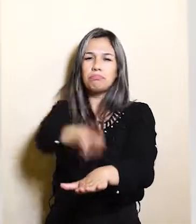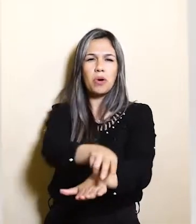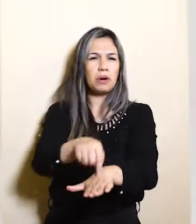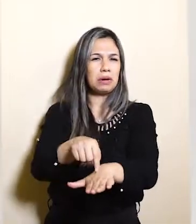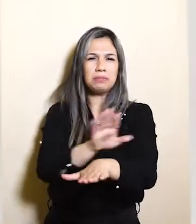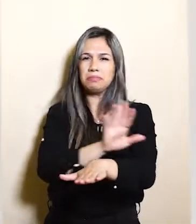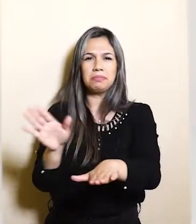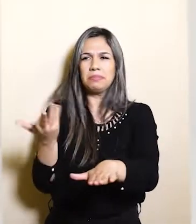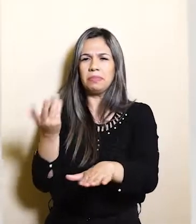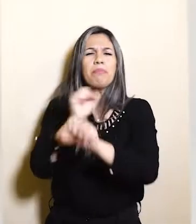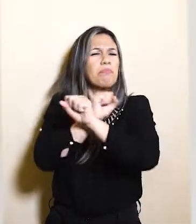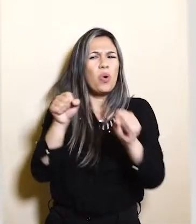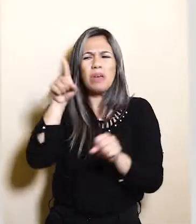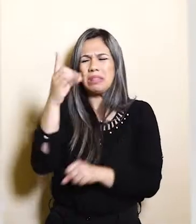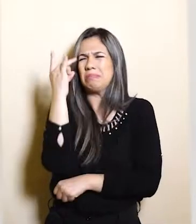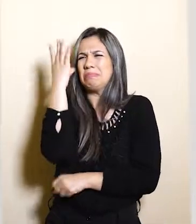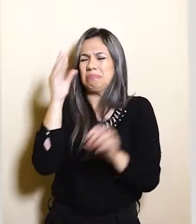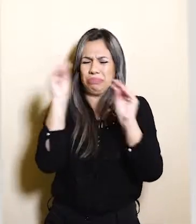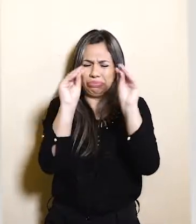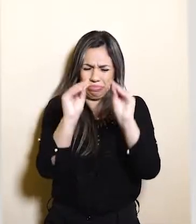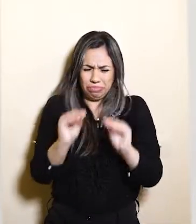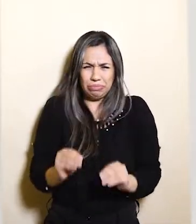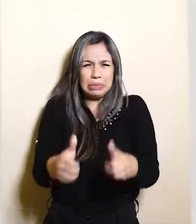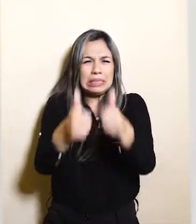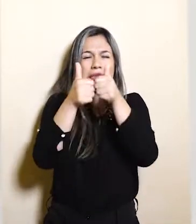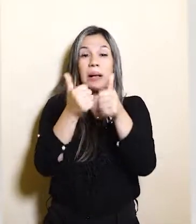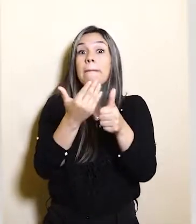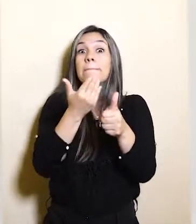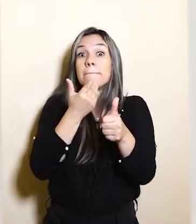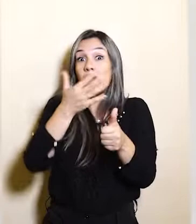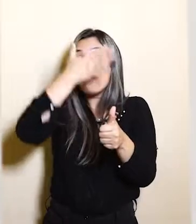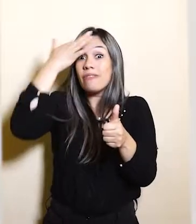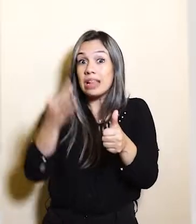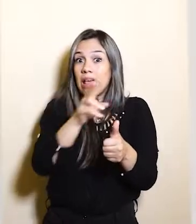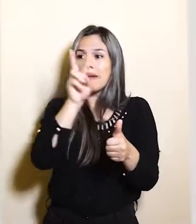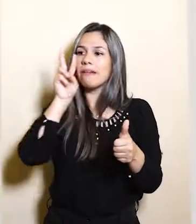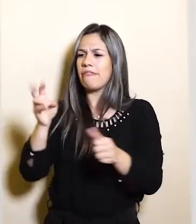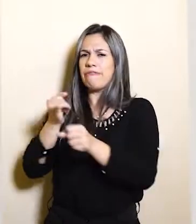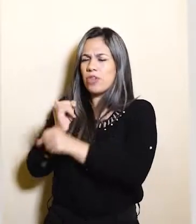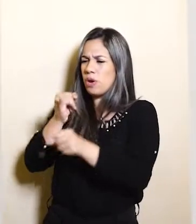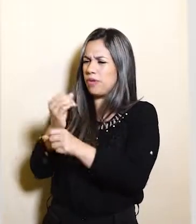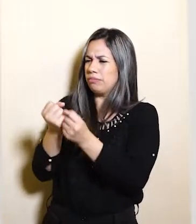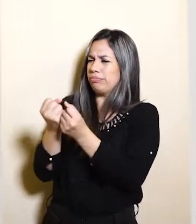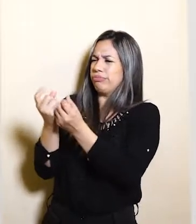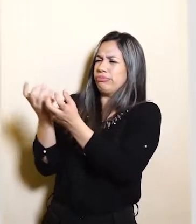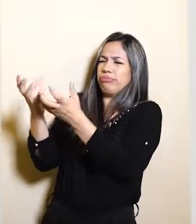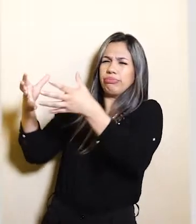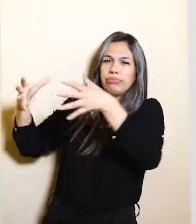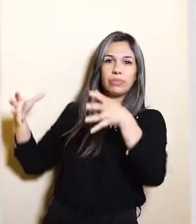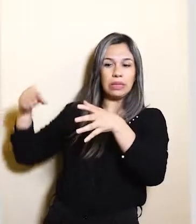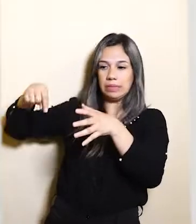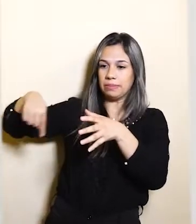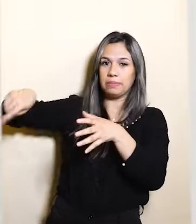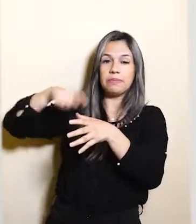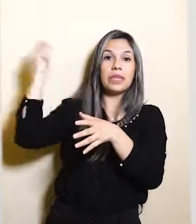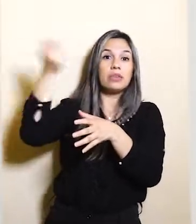digamos, muy bien diseñada la ley, pero en definitiva, mientras sigamos con estos números espantosos y estas historias tan trágicas, porque en realidad más que números hay